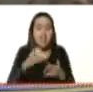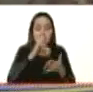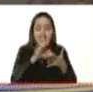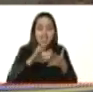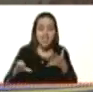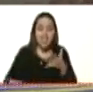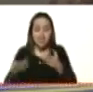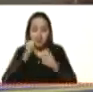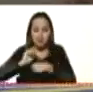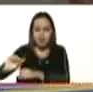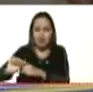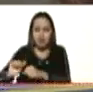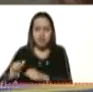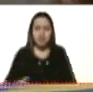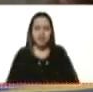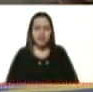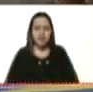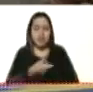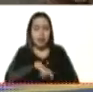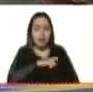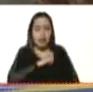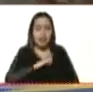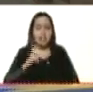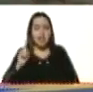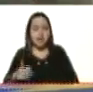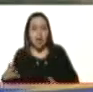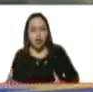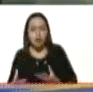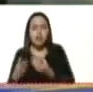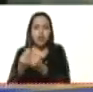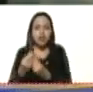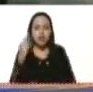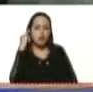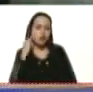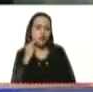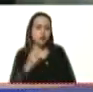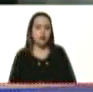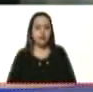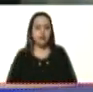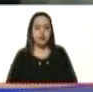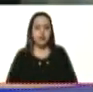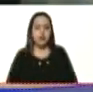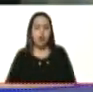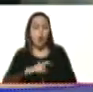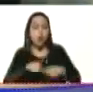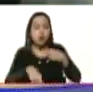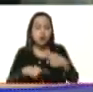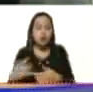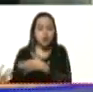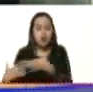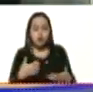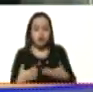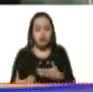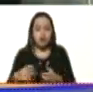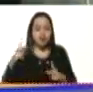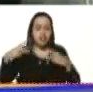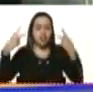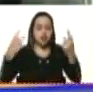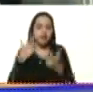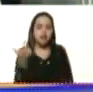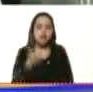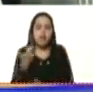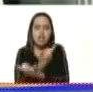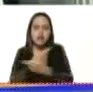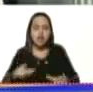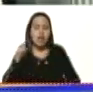de ideas emancipadoras del libertador Simón Bolívar. Un ciclo glorioso de luchas y victorias por la libertad. Así continúa y se desarrolla